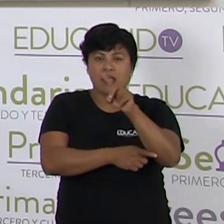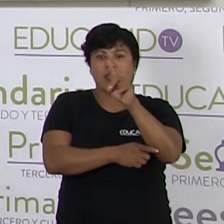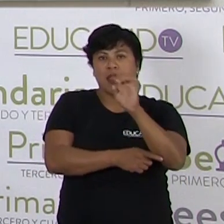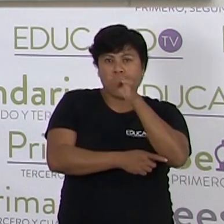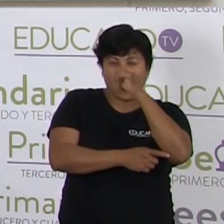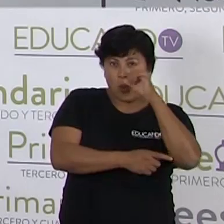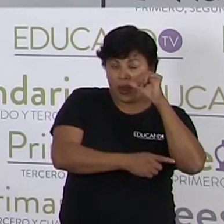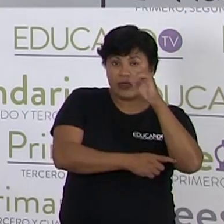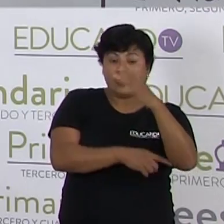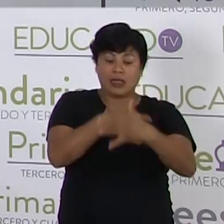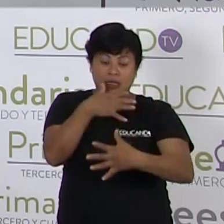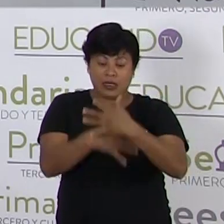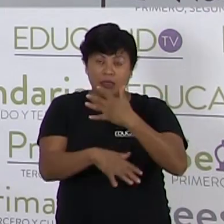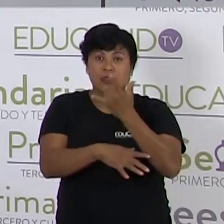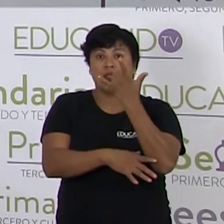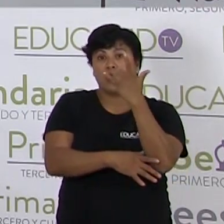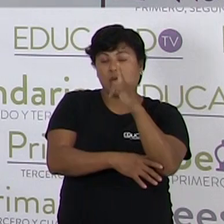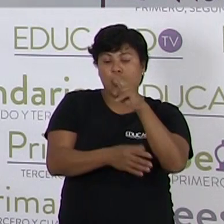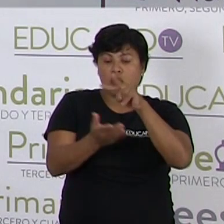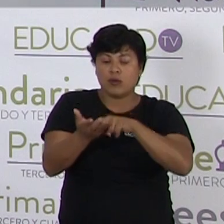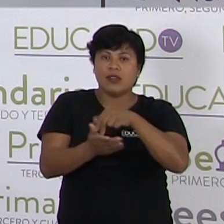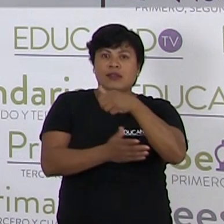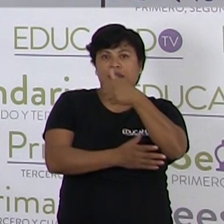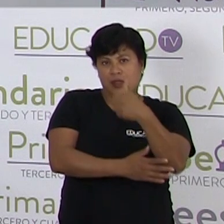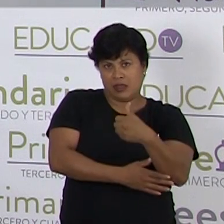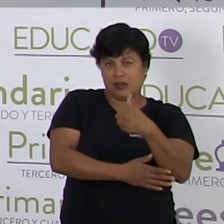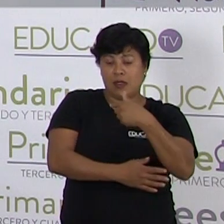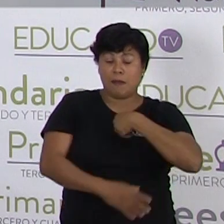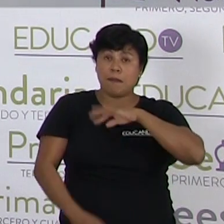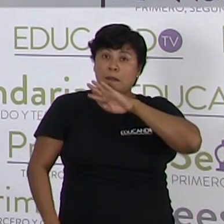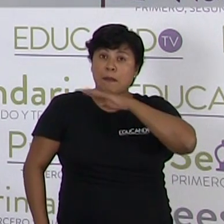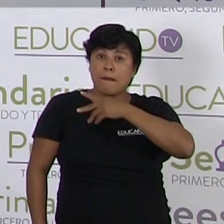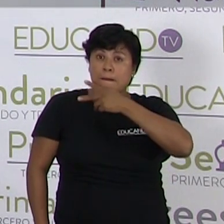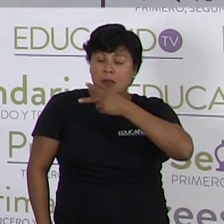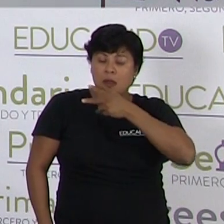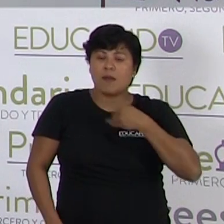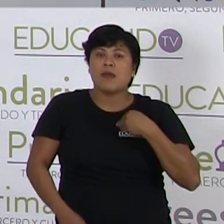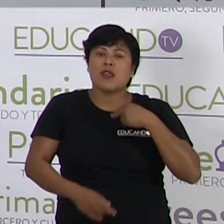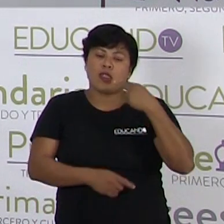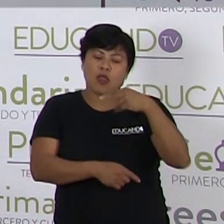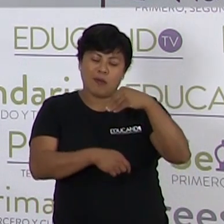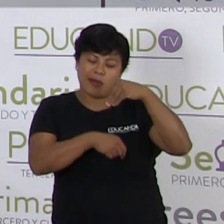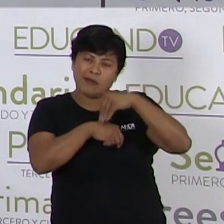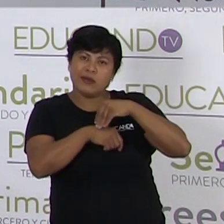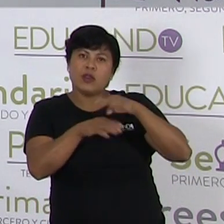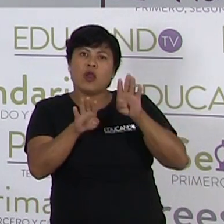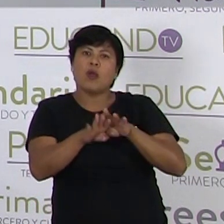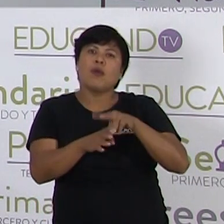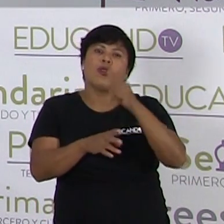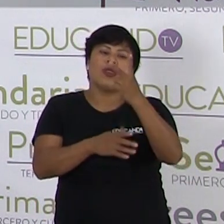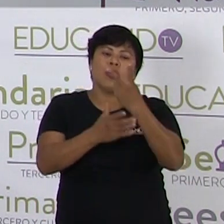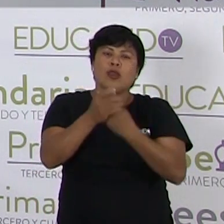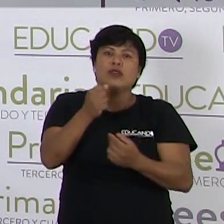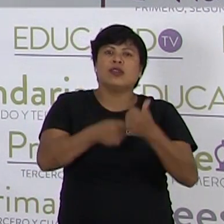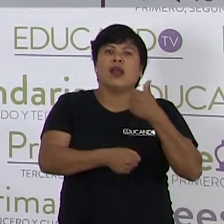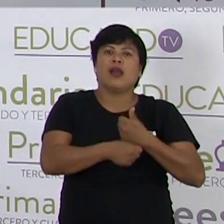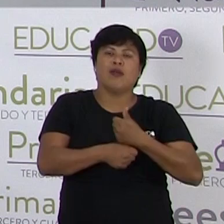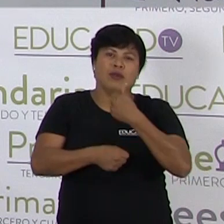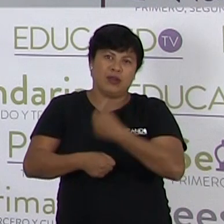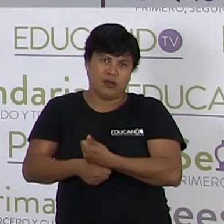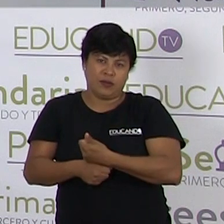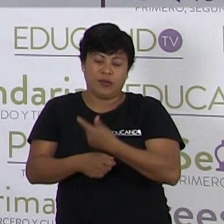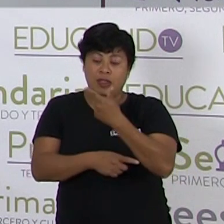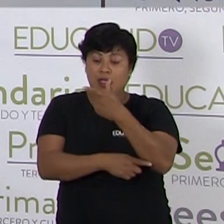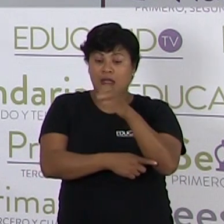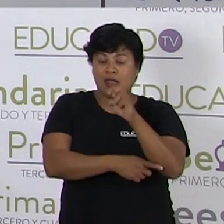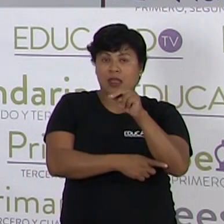el 15 de julio de 2006. Mis papás me pusieron como mis 2 abuelos,